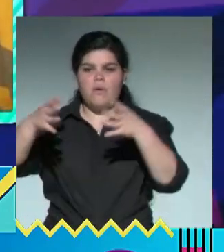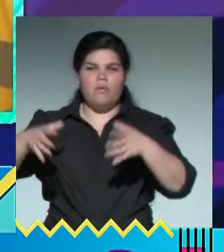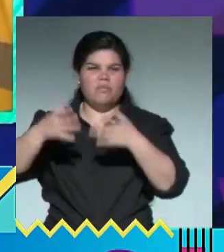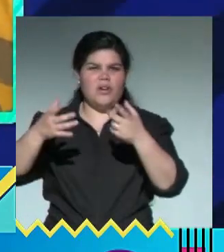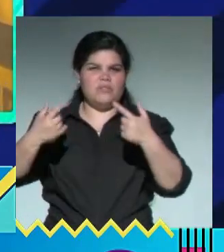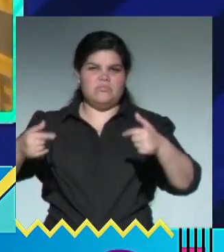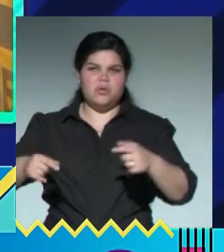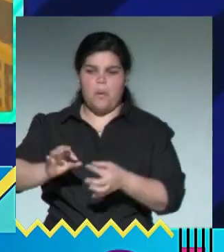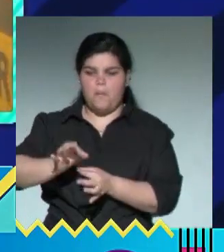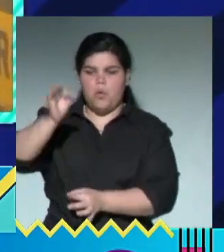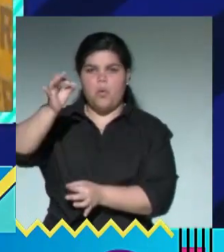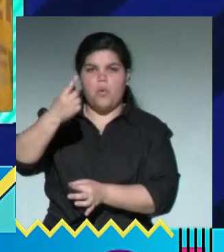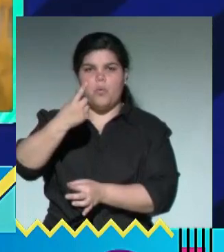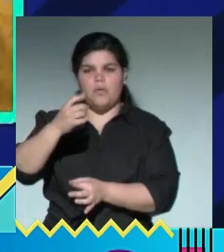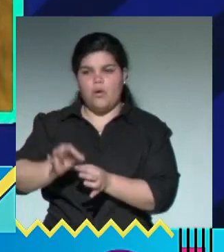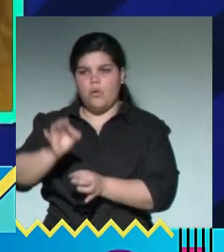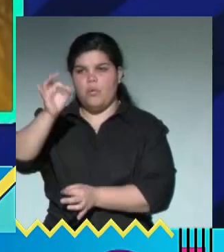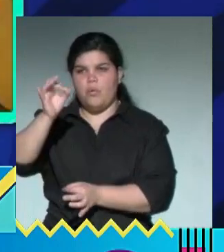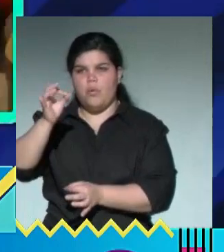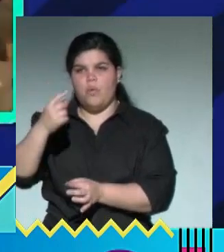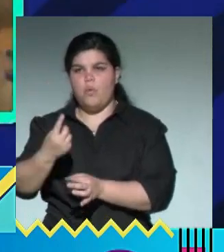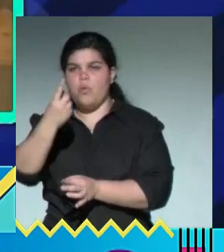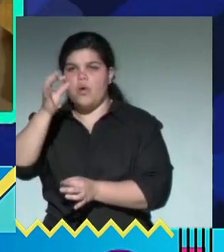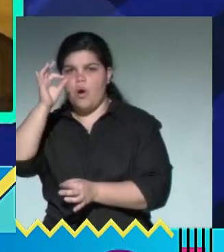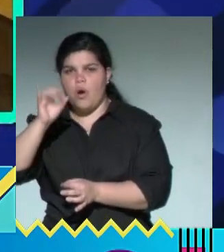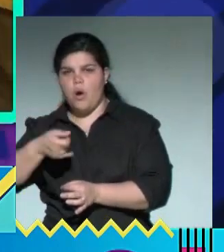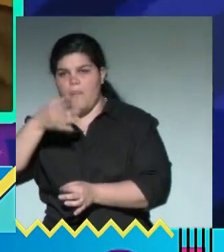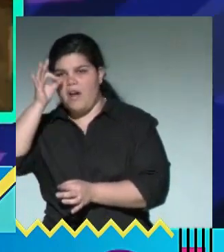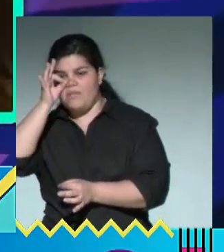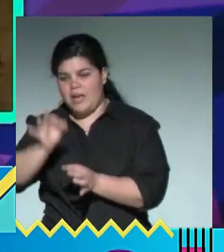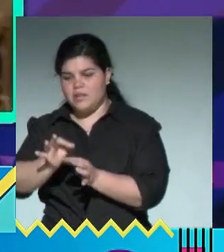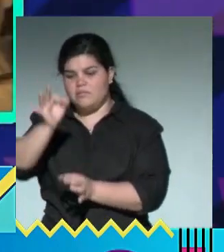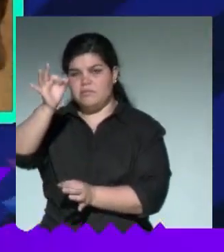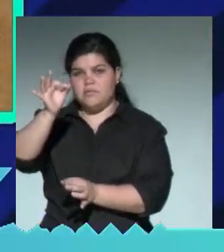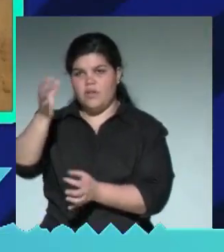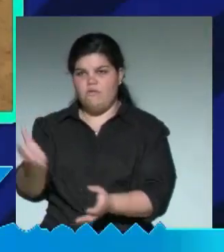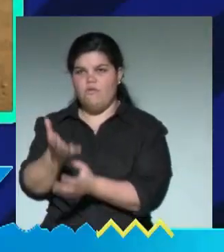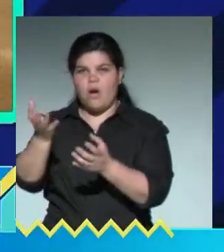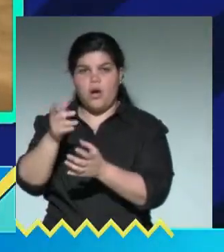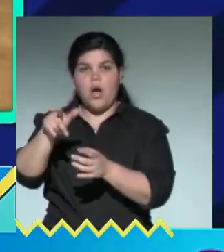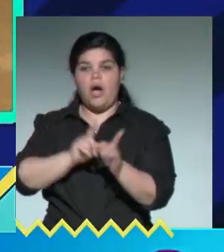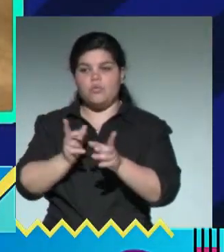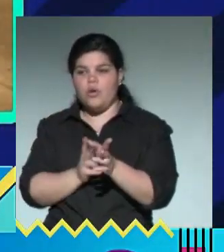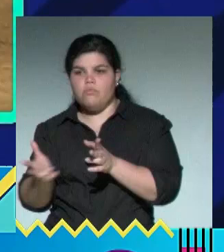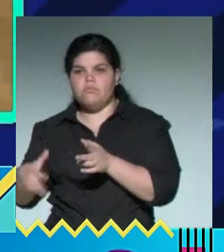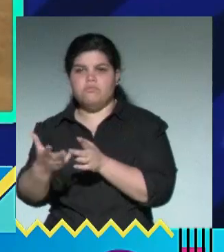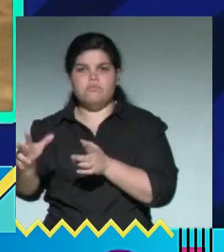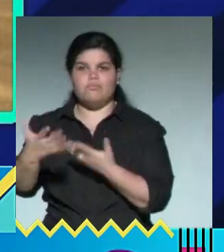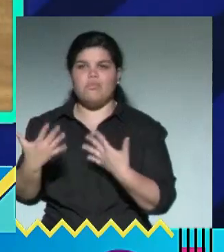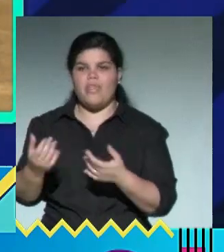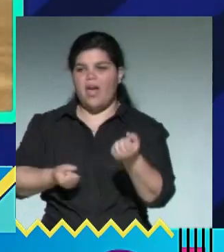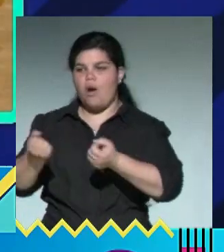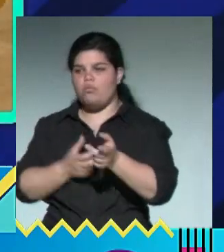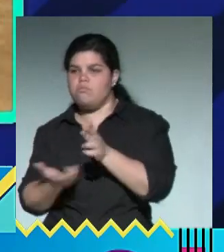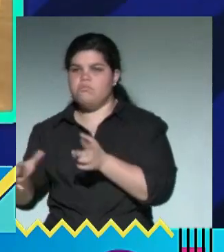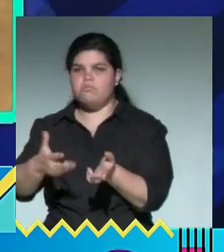de hasta 1 metro, 1,20 m, Claro. y caminos que podemos acceder con algunos vehículos, ¿sí? Las distancias recorridas